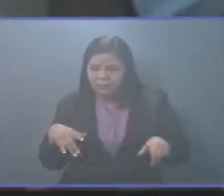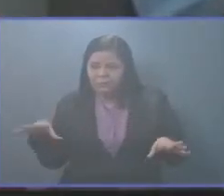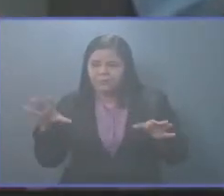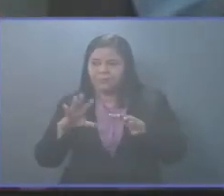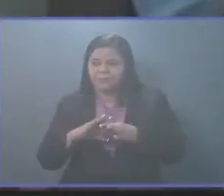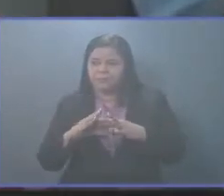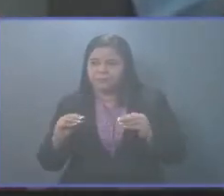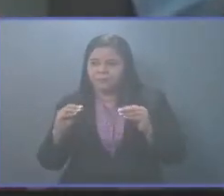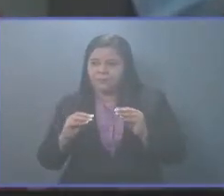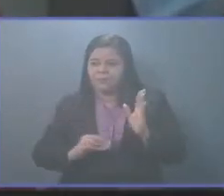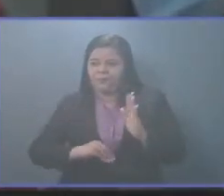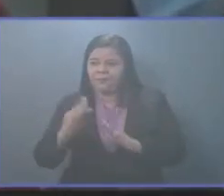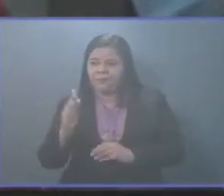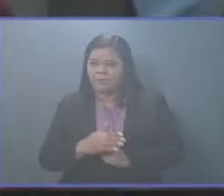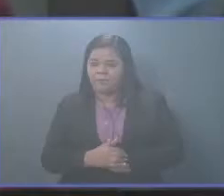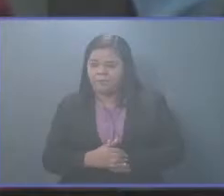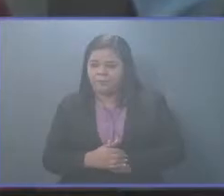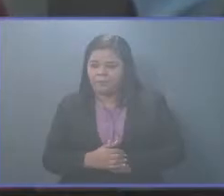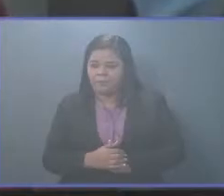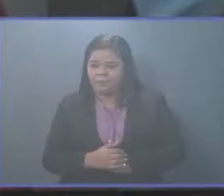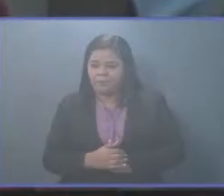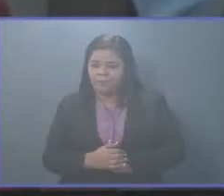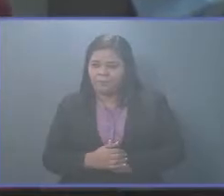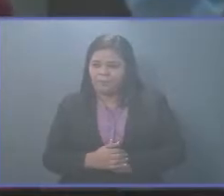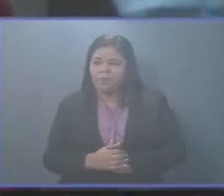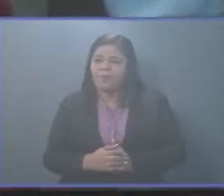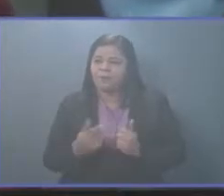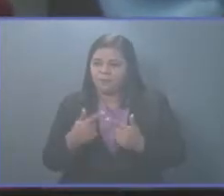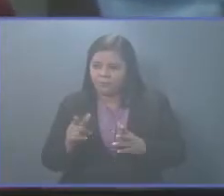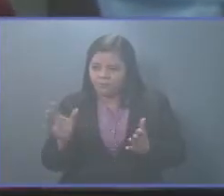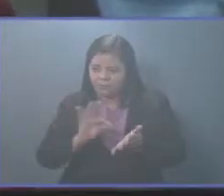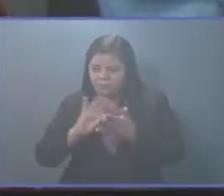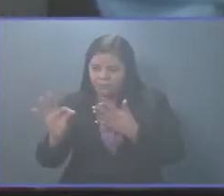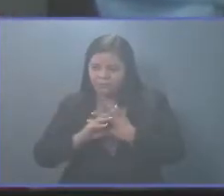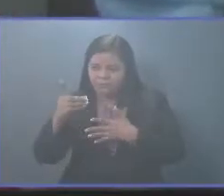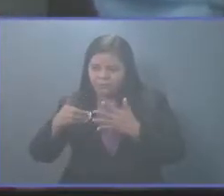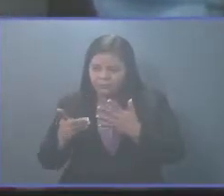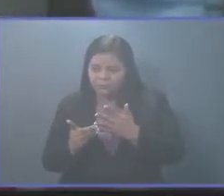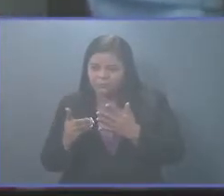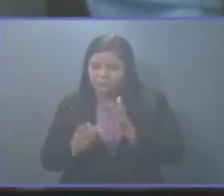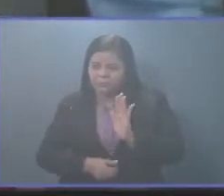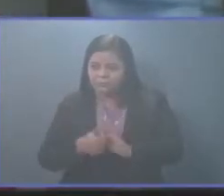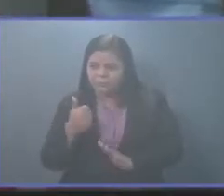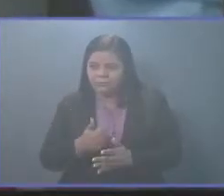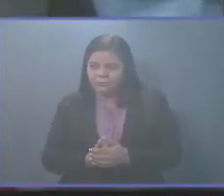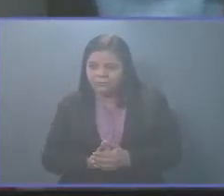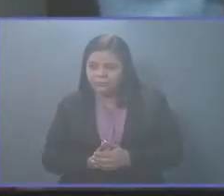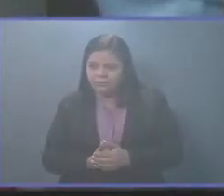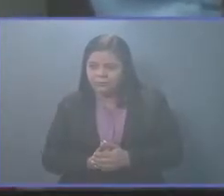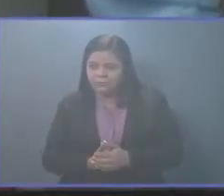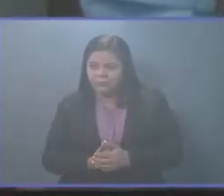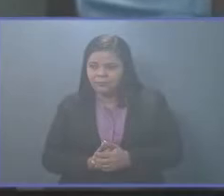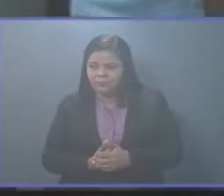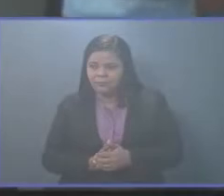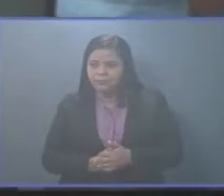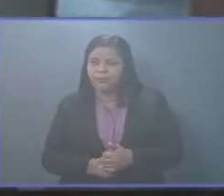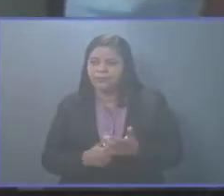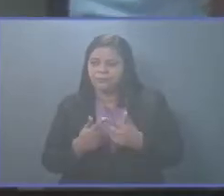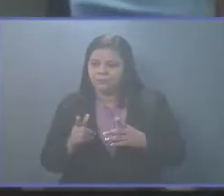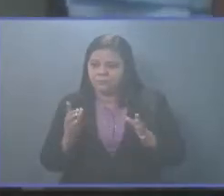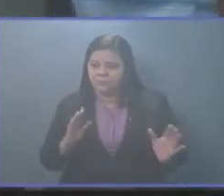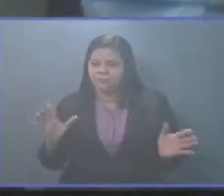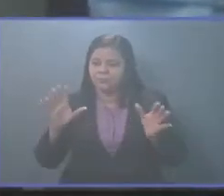ser contrario a lo establecido, me parece ahí también que ese principio básico de transparencia, de rendición de